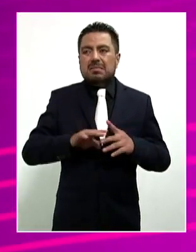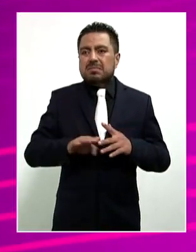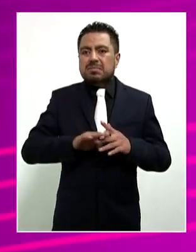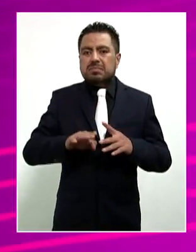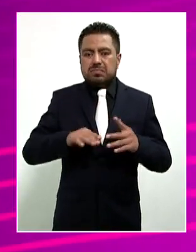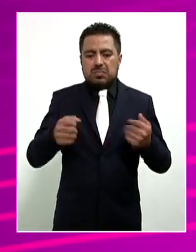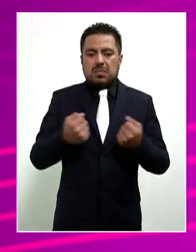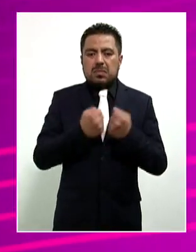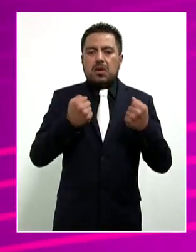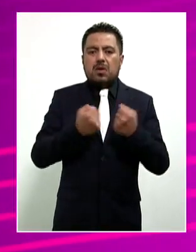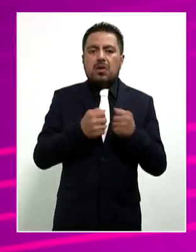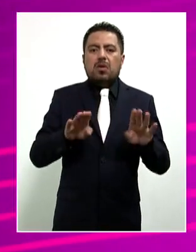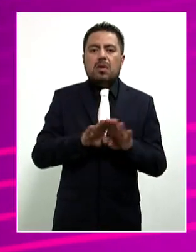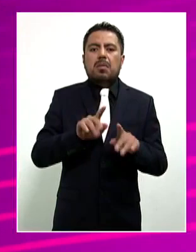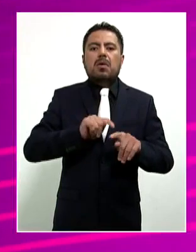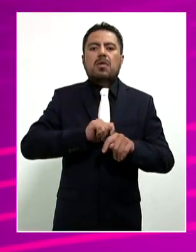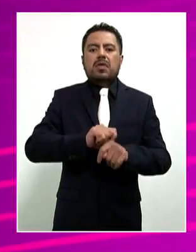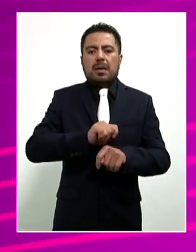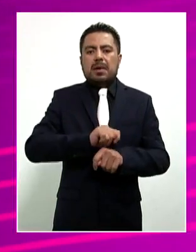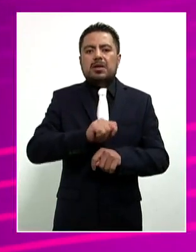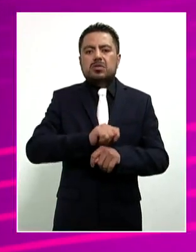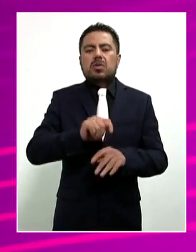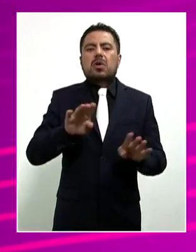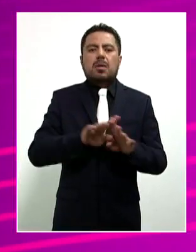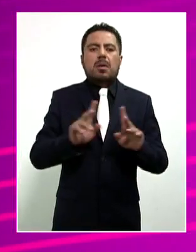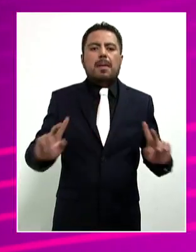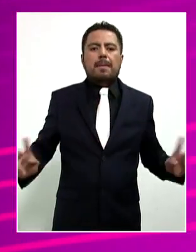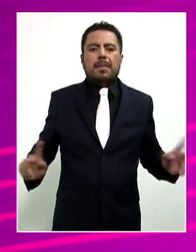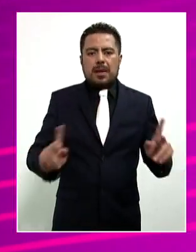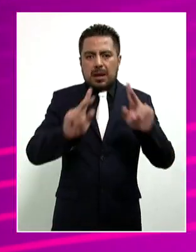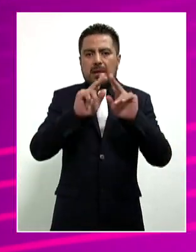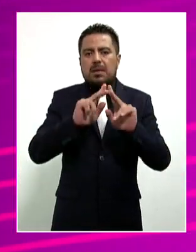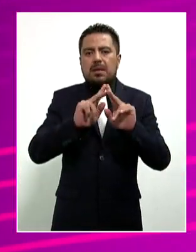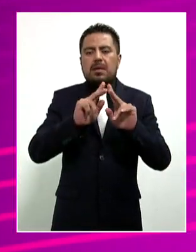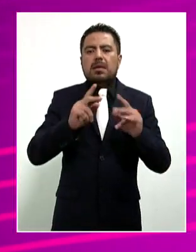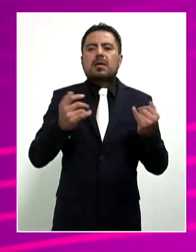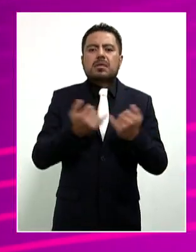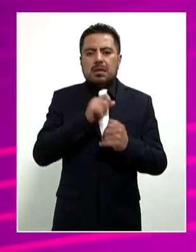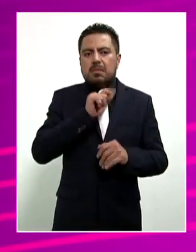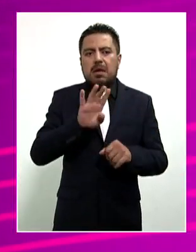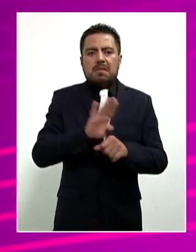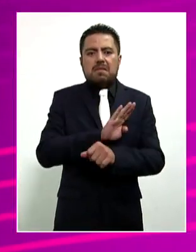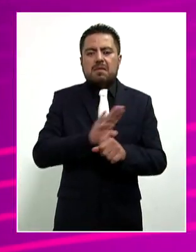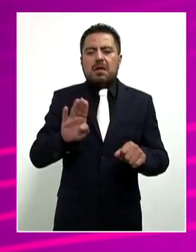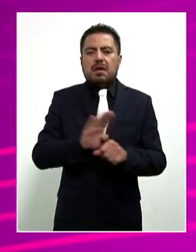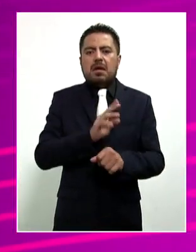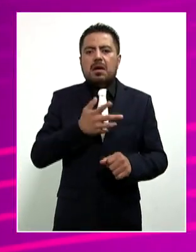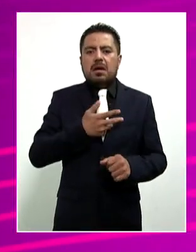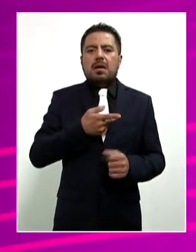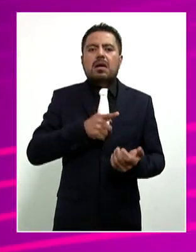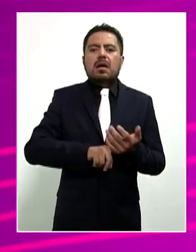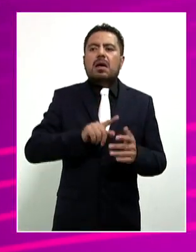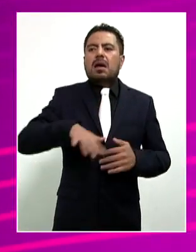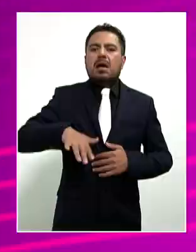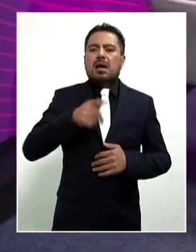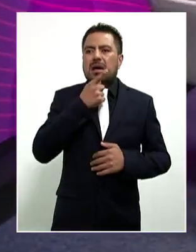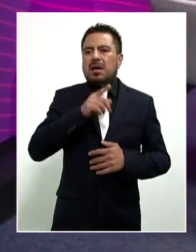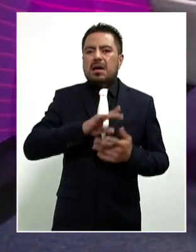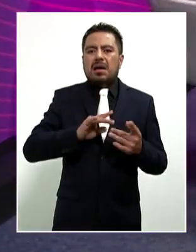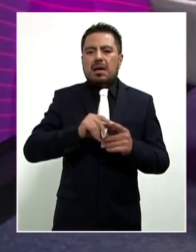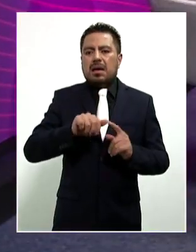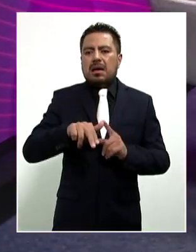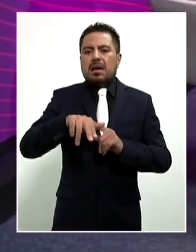en localidades como Tapachula, como Palenque, también trae beneficios. Sí, que lo mencionaba Ana, ¿no? Justo lo de